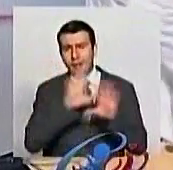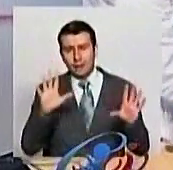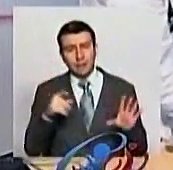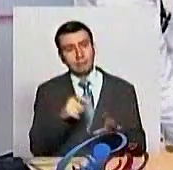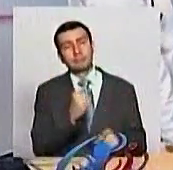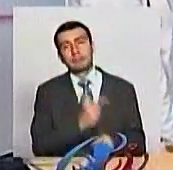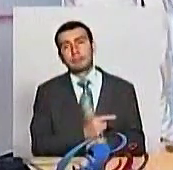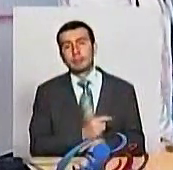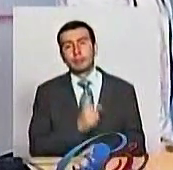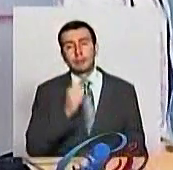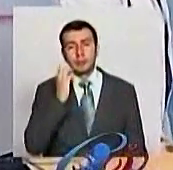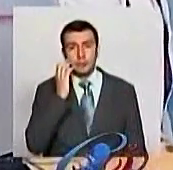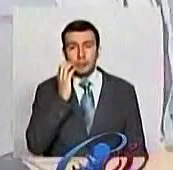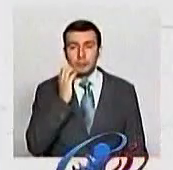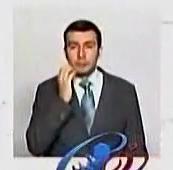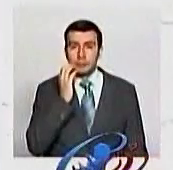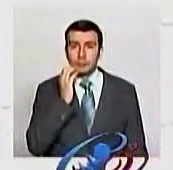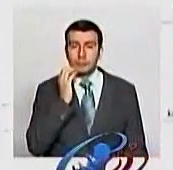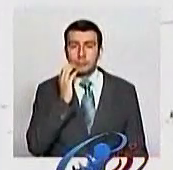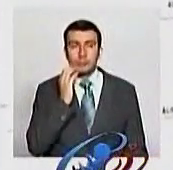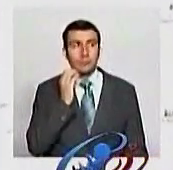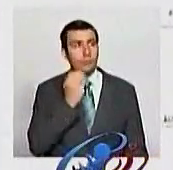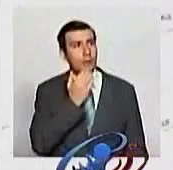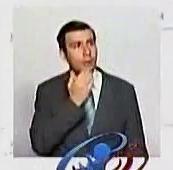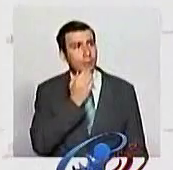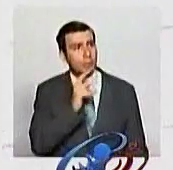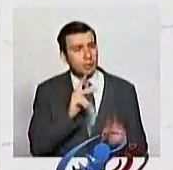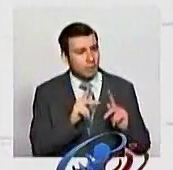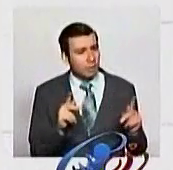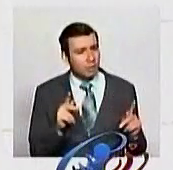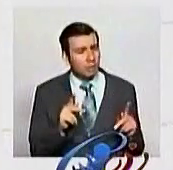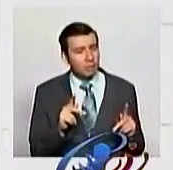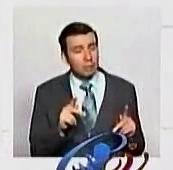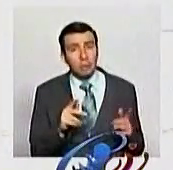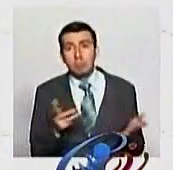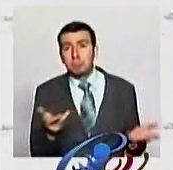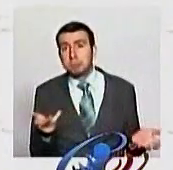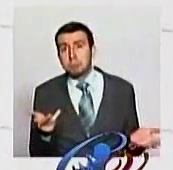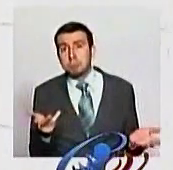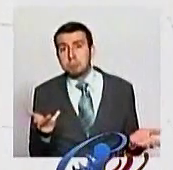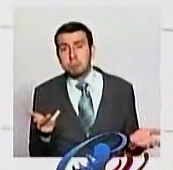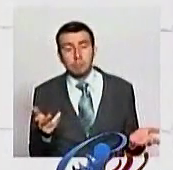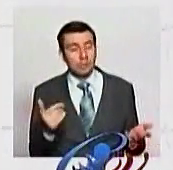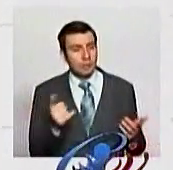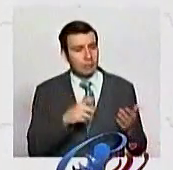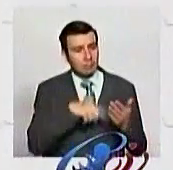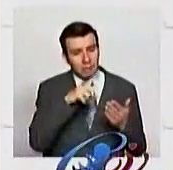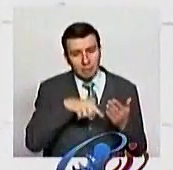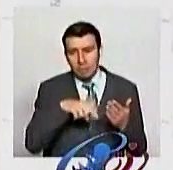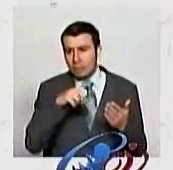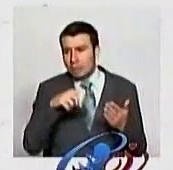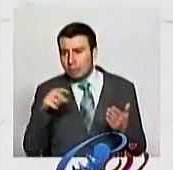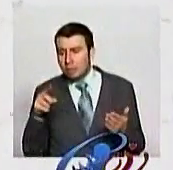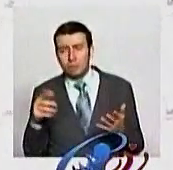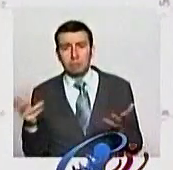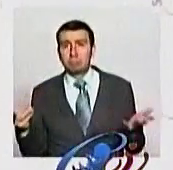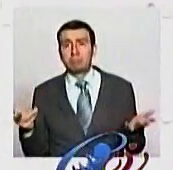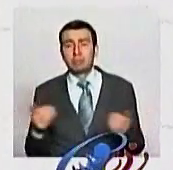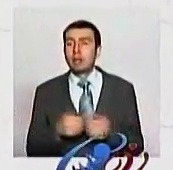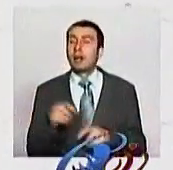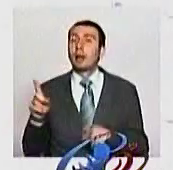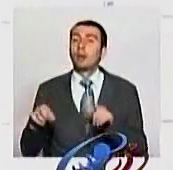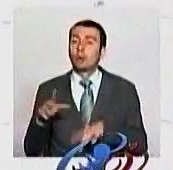Muy clara. Ahora, la gente dice, sí, le entregan a uno un poco de rayitas, aún hay médicos que les da